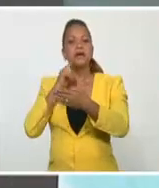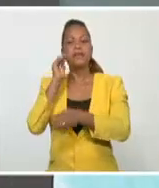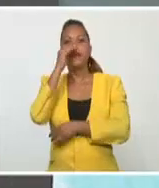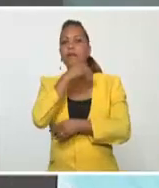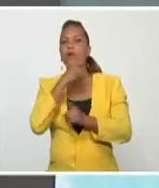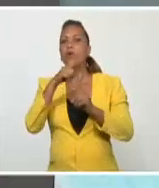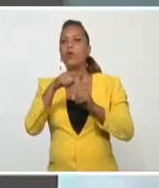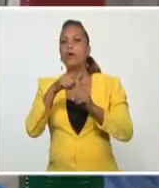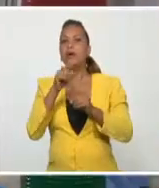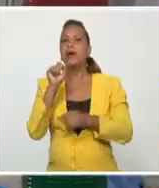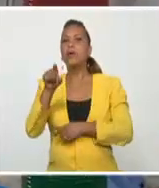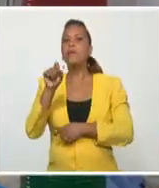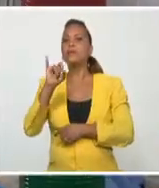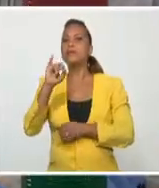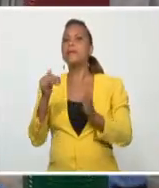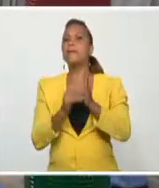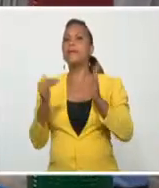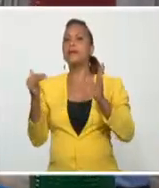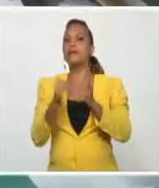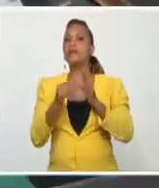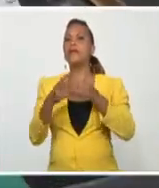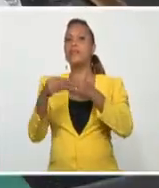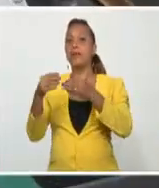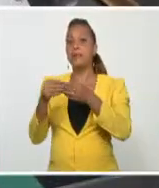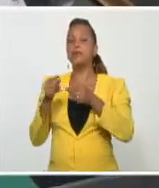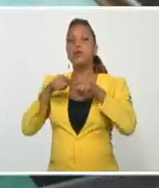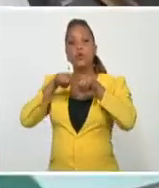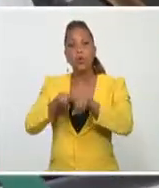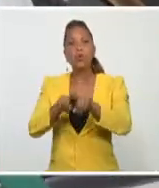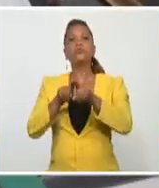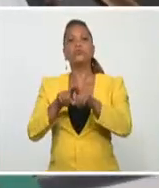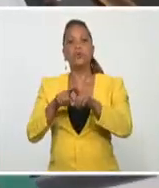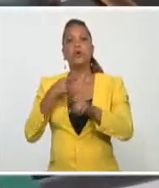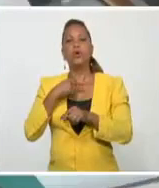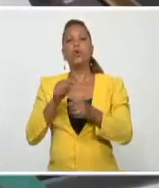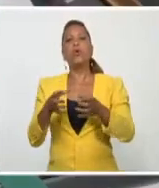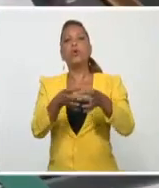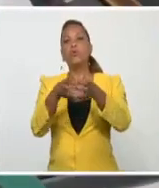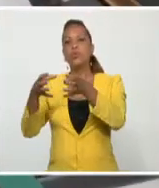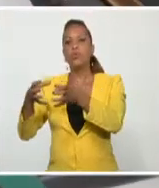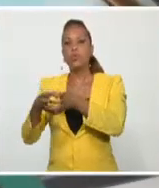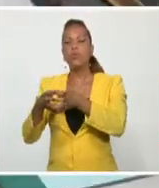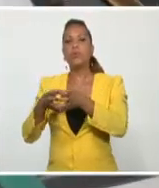6 millones de pesos con el apoyo de la compañía Abordan Internacional.